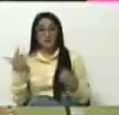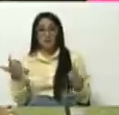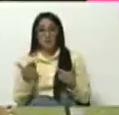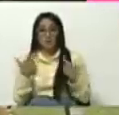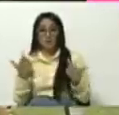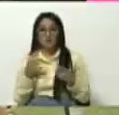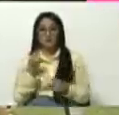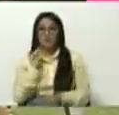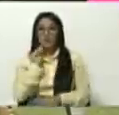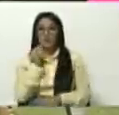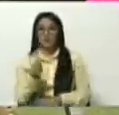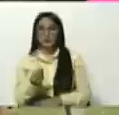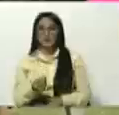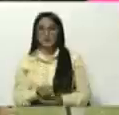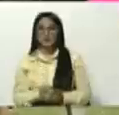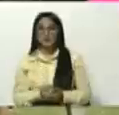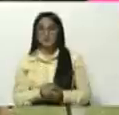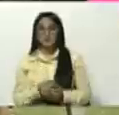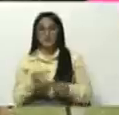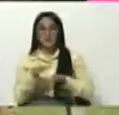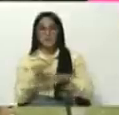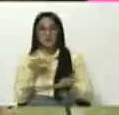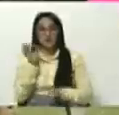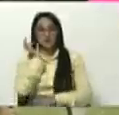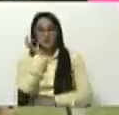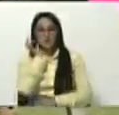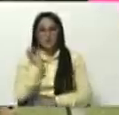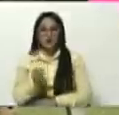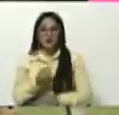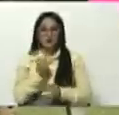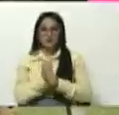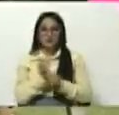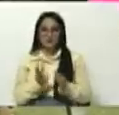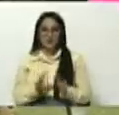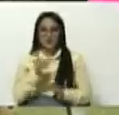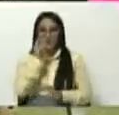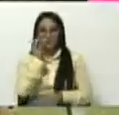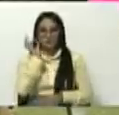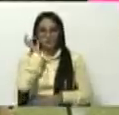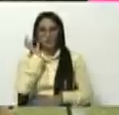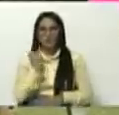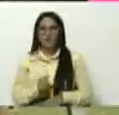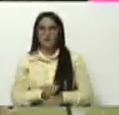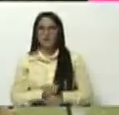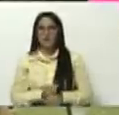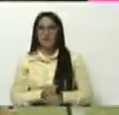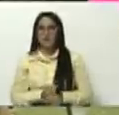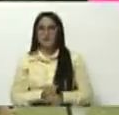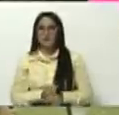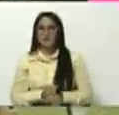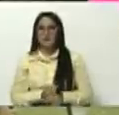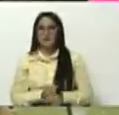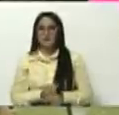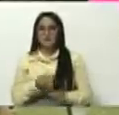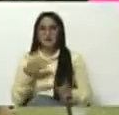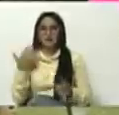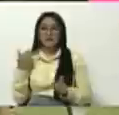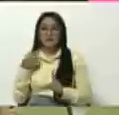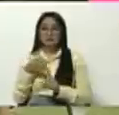De la juventud, la mayoría, mujeres, trabajadores, trabajadoras, eran